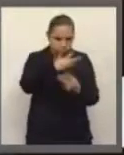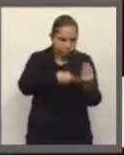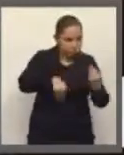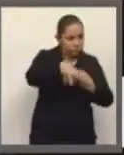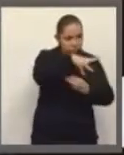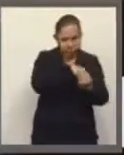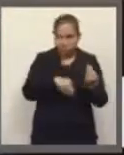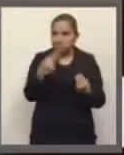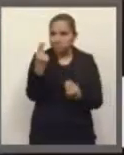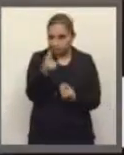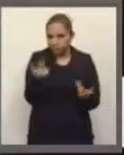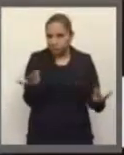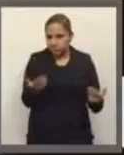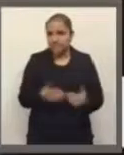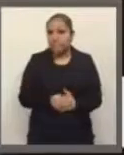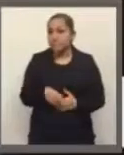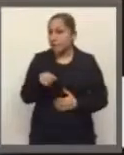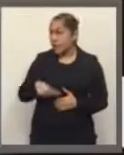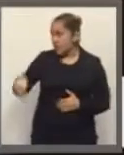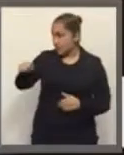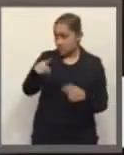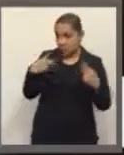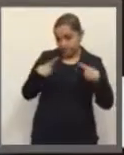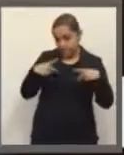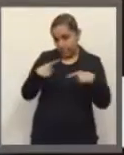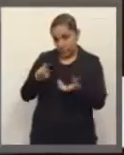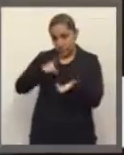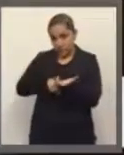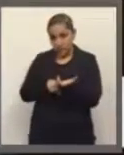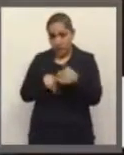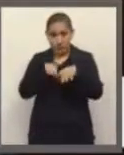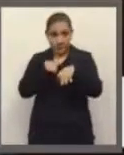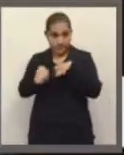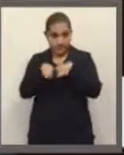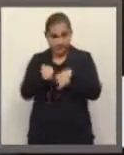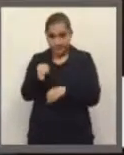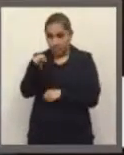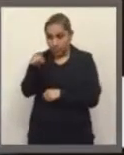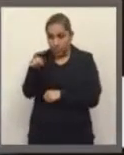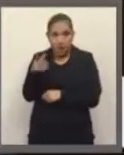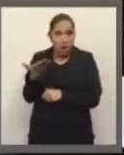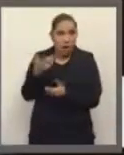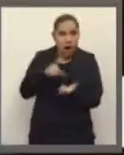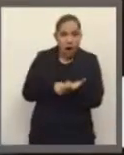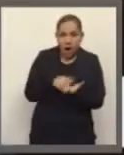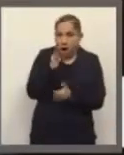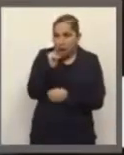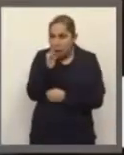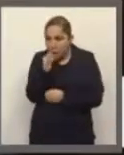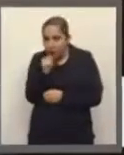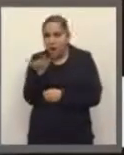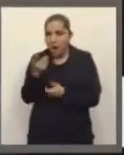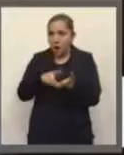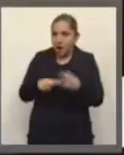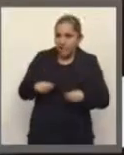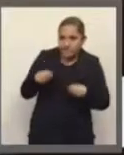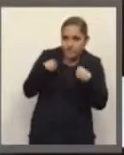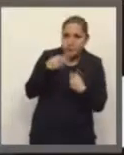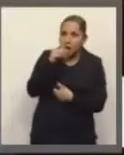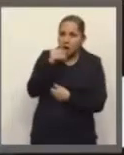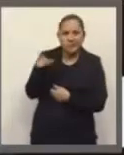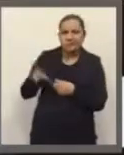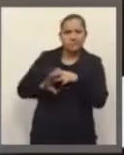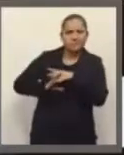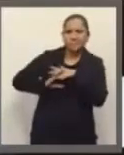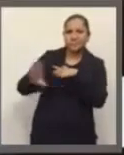que salen de sus países de origen para tener mejores condiciones de vida son potencial